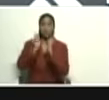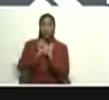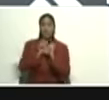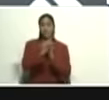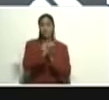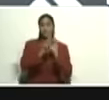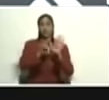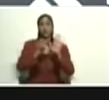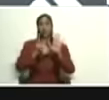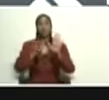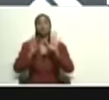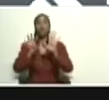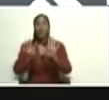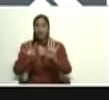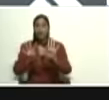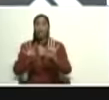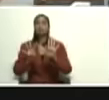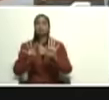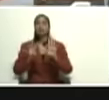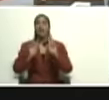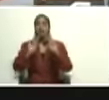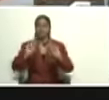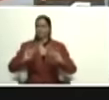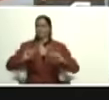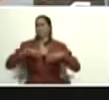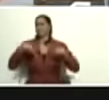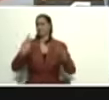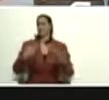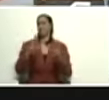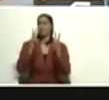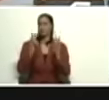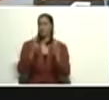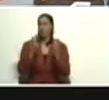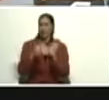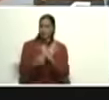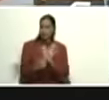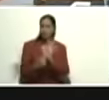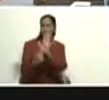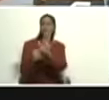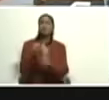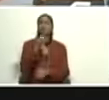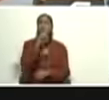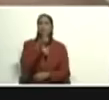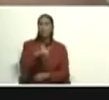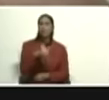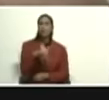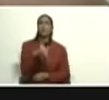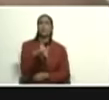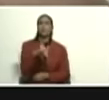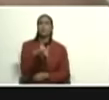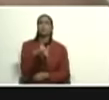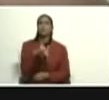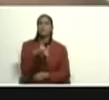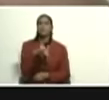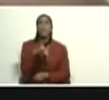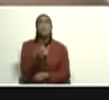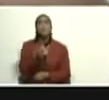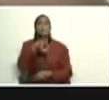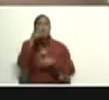una visión radicalmente nueva de la revolución como quiebre histórico. ruptura social y